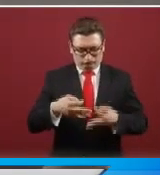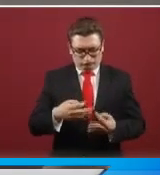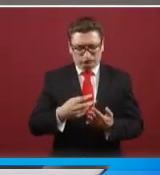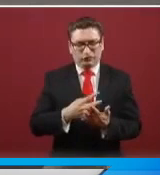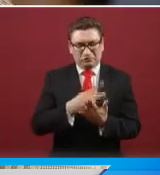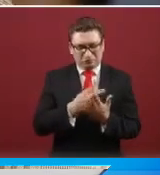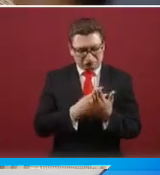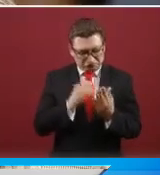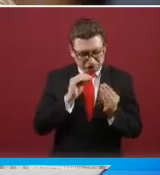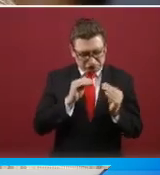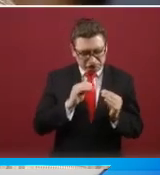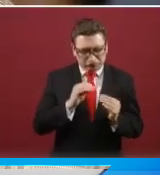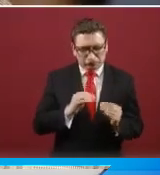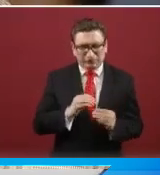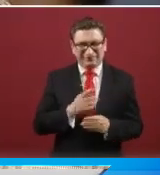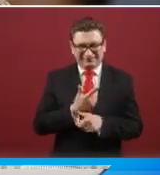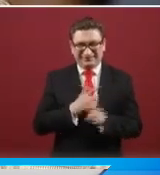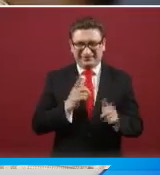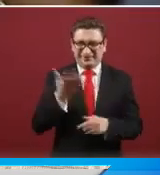de